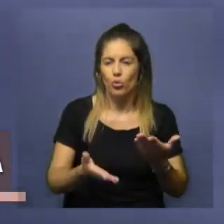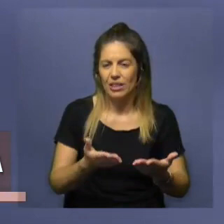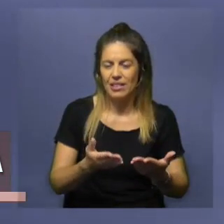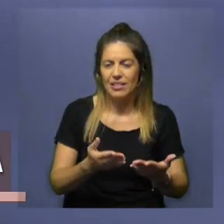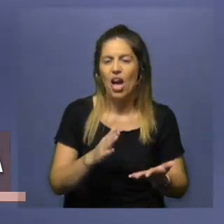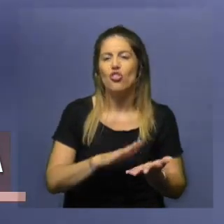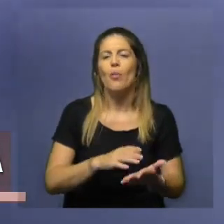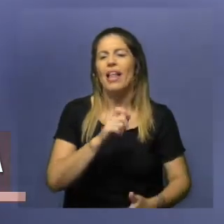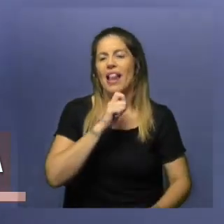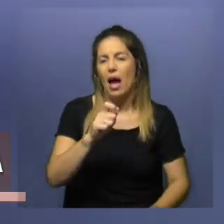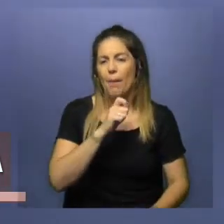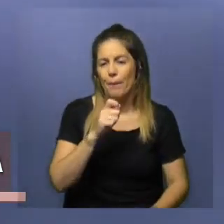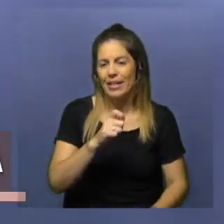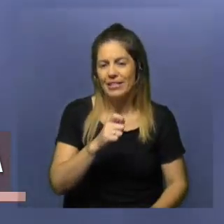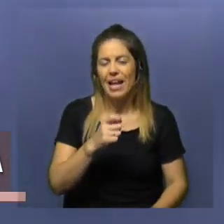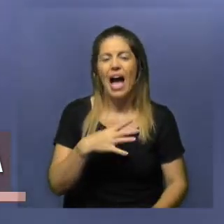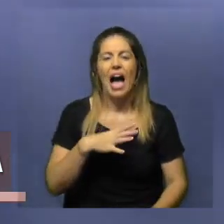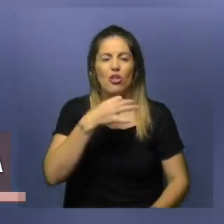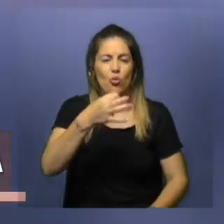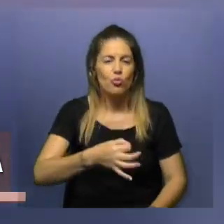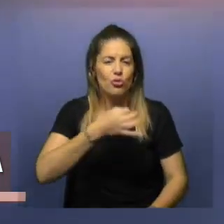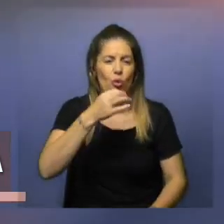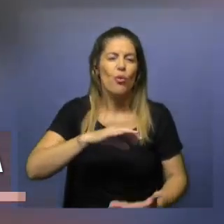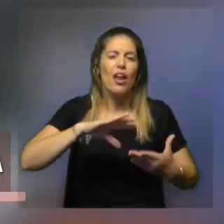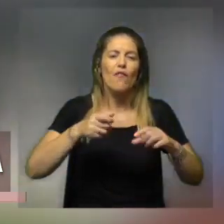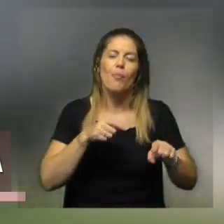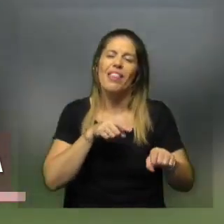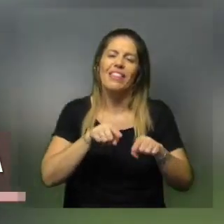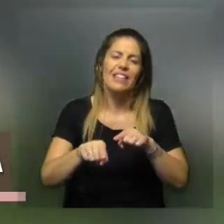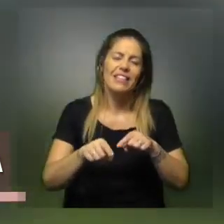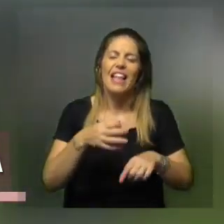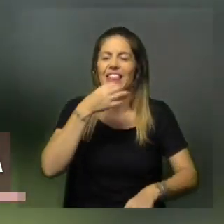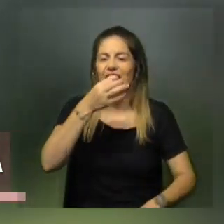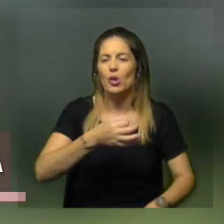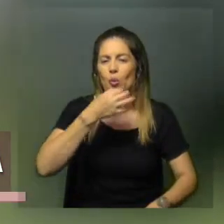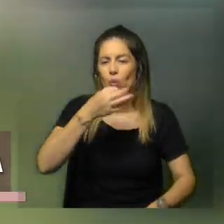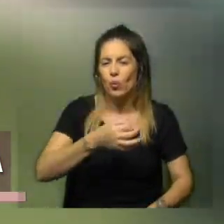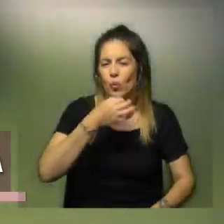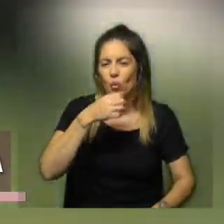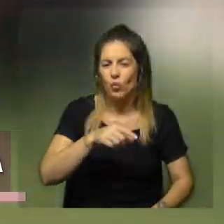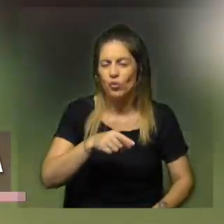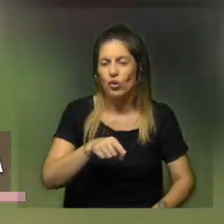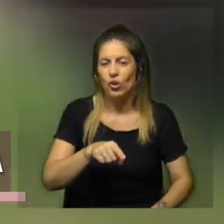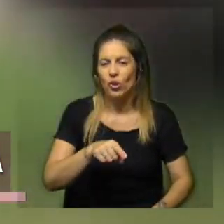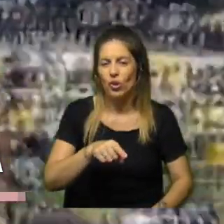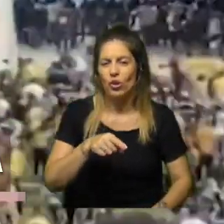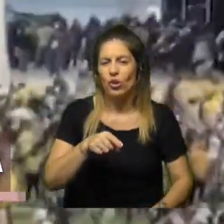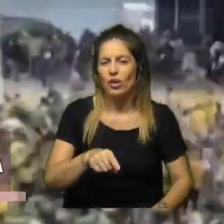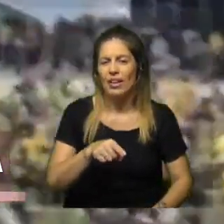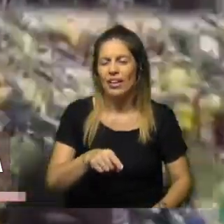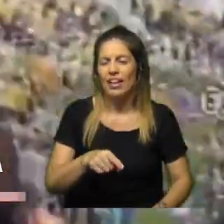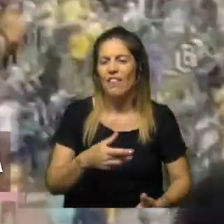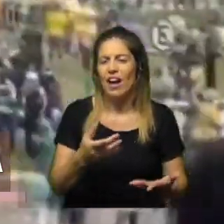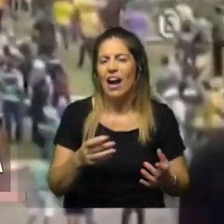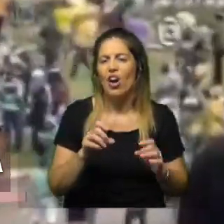prensa. O sea, hay una prédica, hay una forma de dirigirse y un discurso que orada, que va afectando la